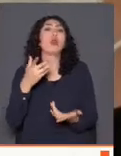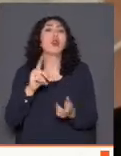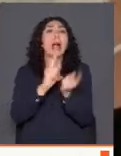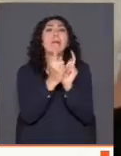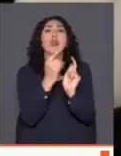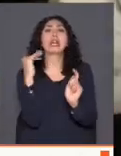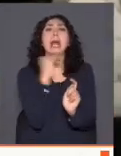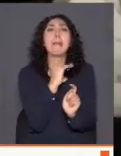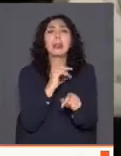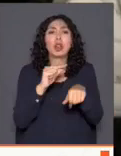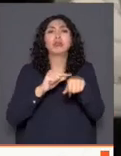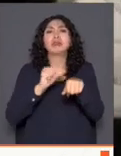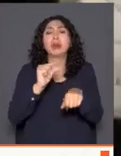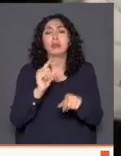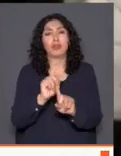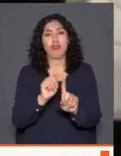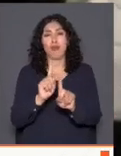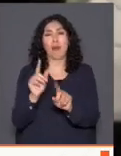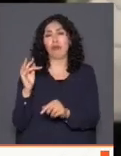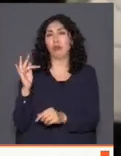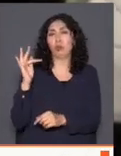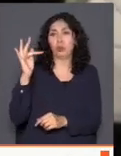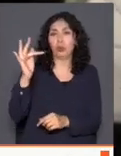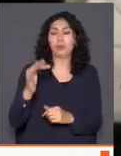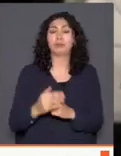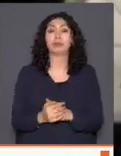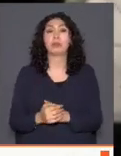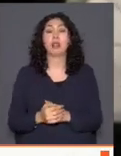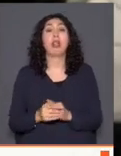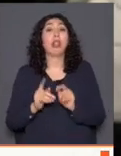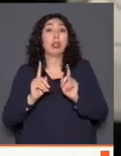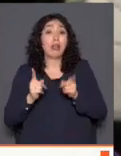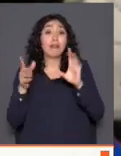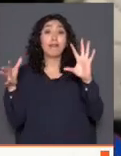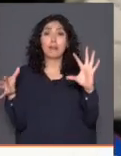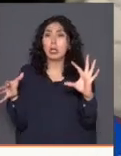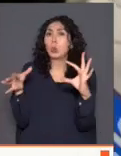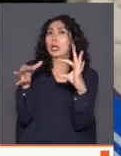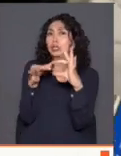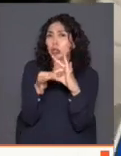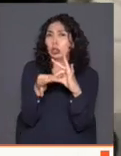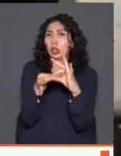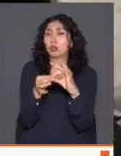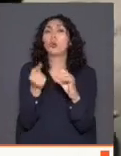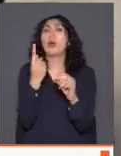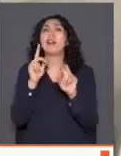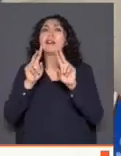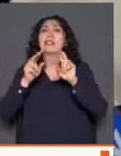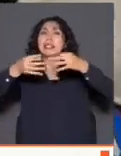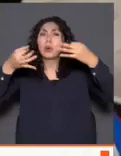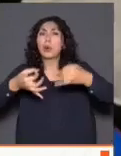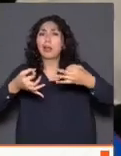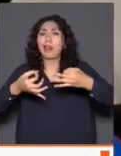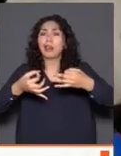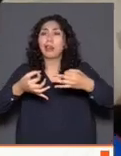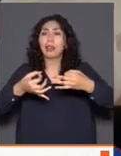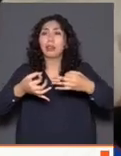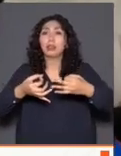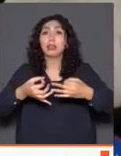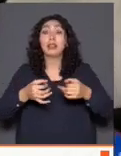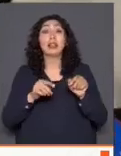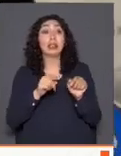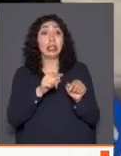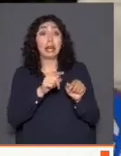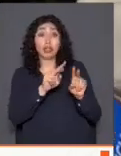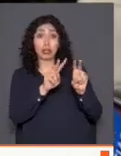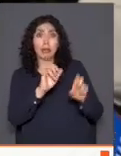que la gente debe hacer la vinculación. La seguridad que podemos dar es que estos temas sí los está